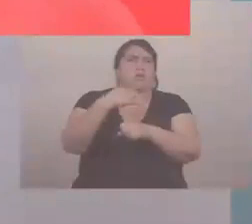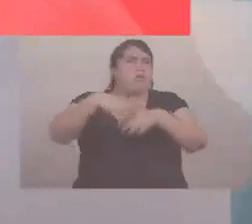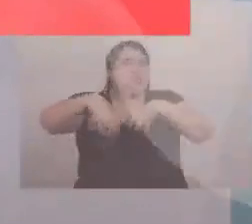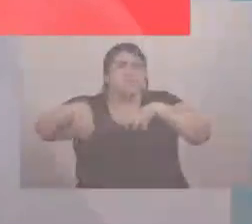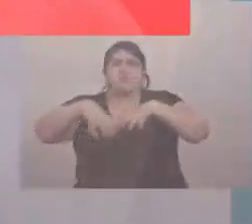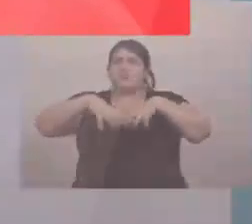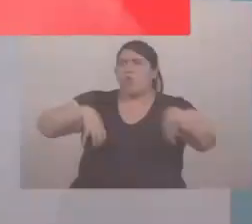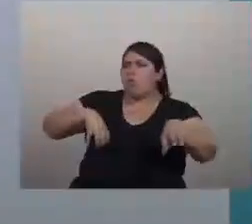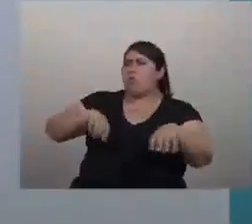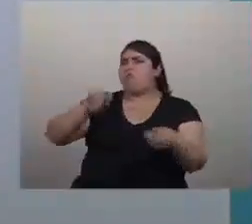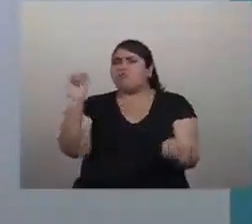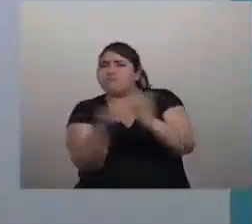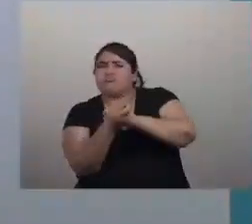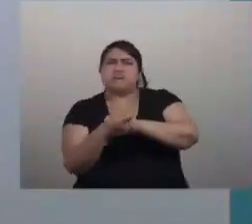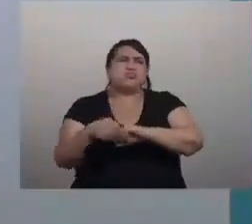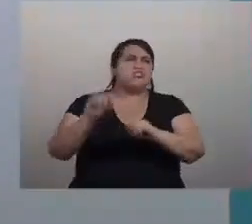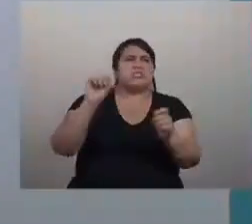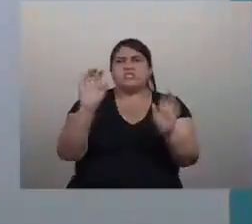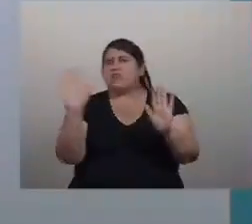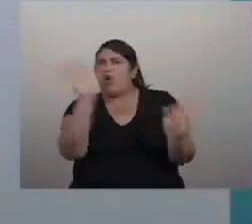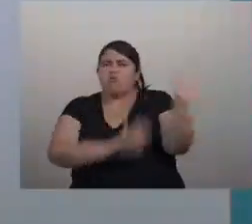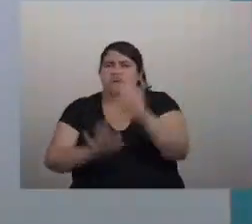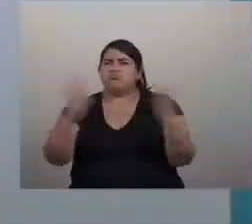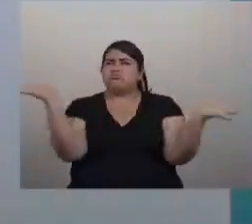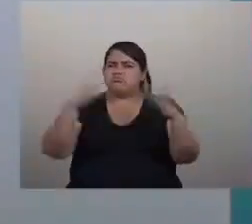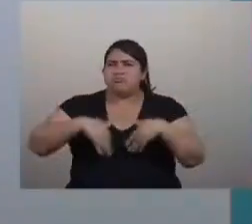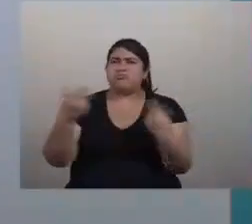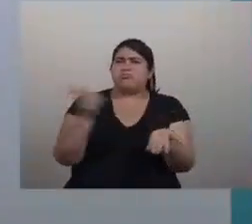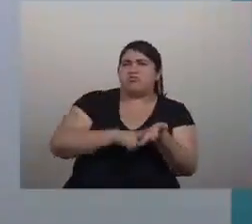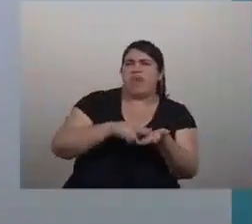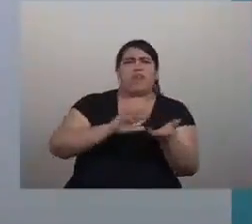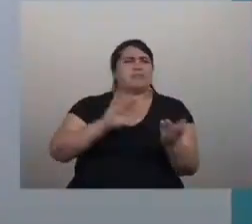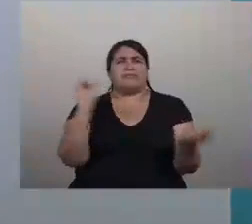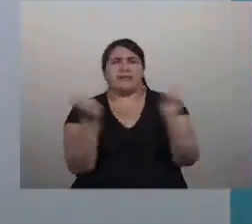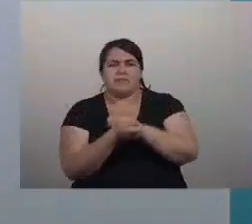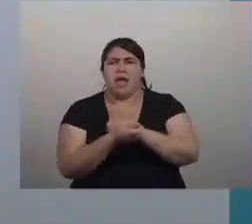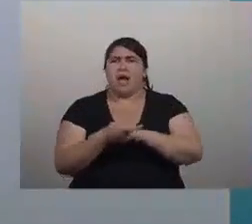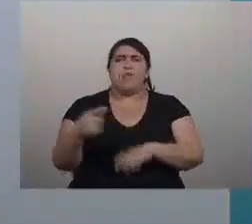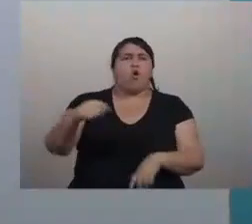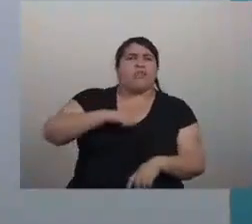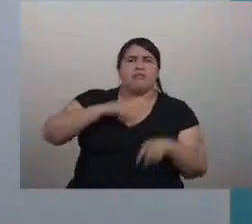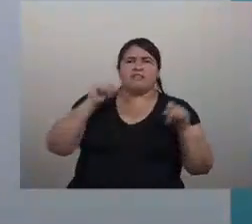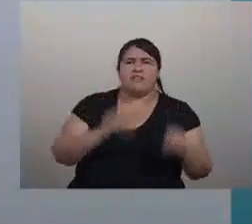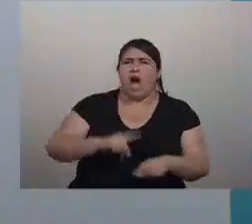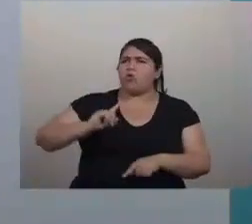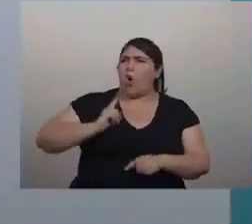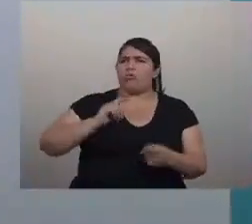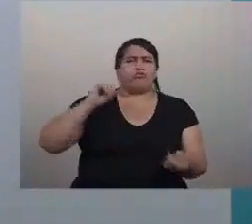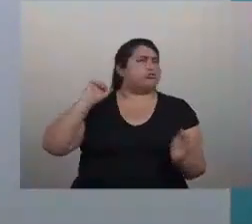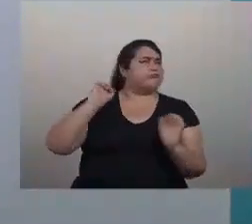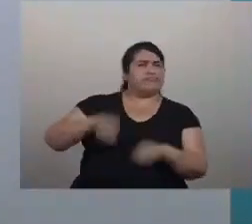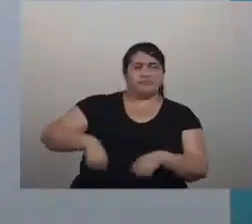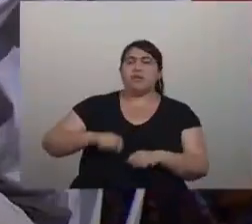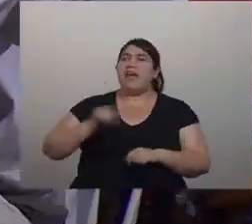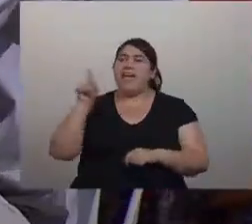dividirla que hay que cortarla que hay que romperla que perdamos el orgullo y la identidad de nuestra provincia